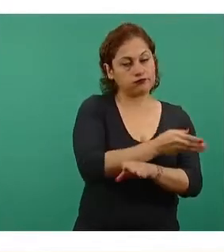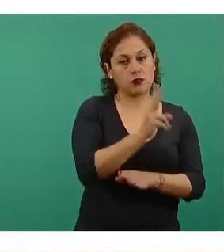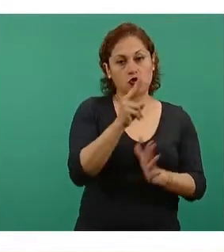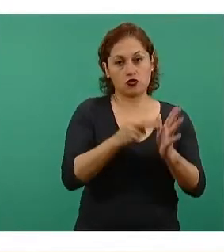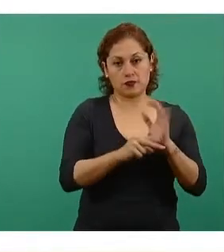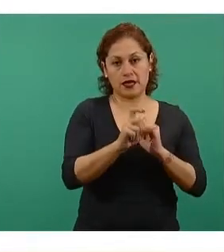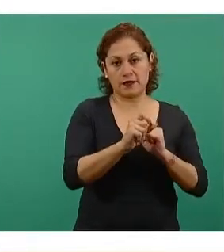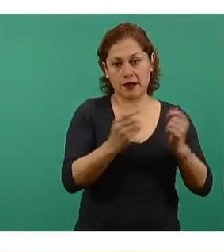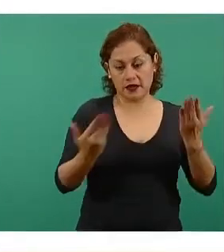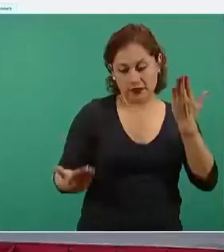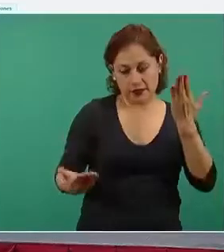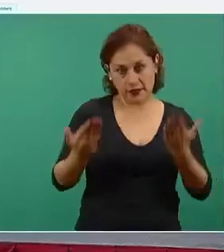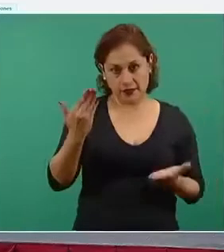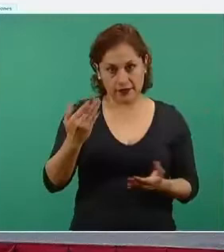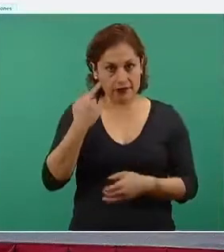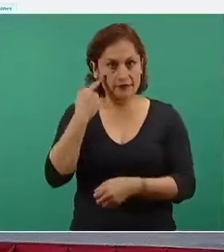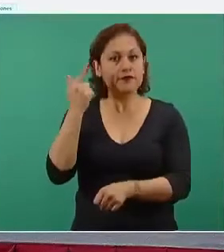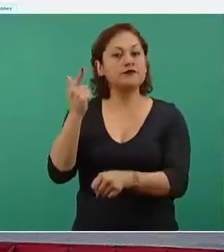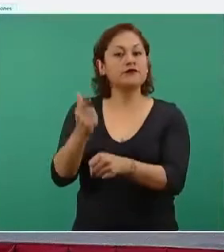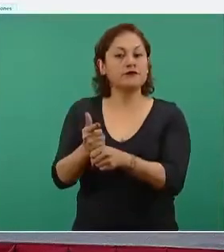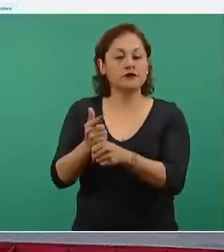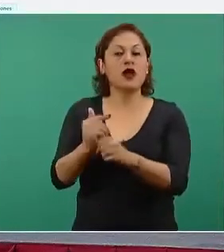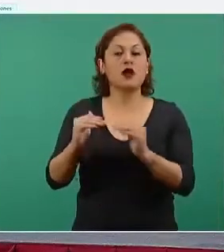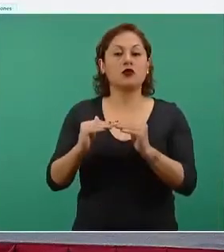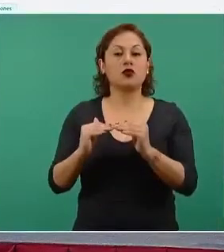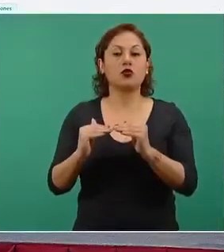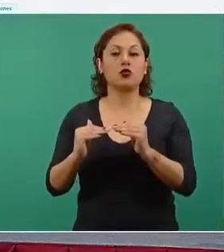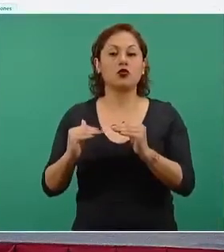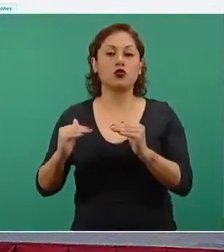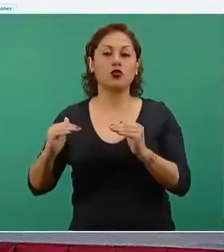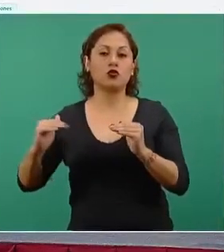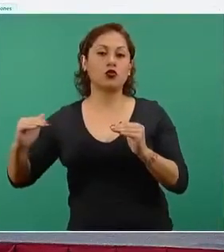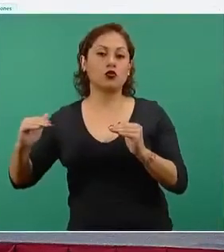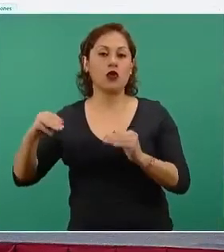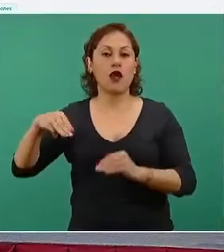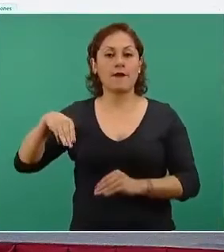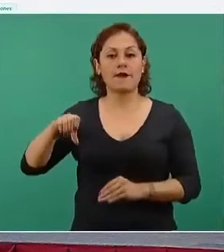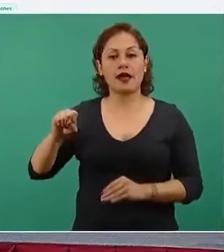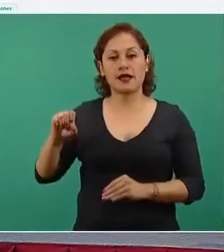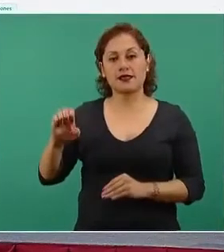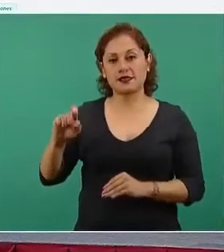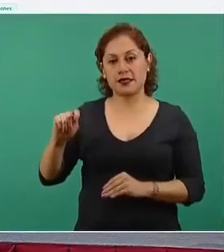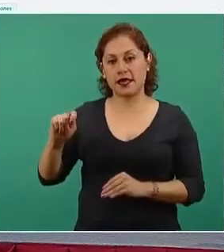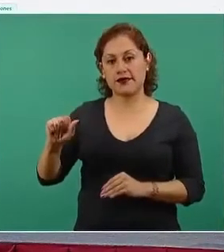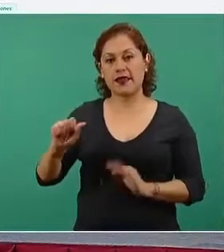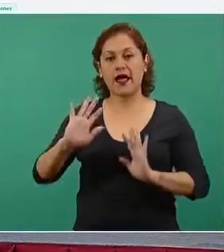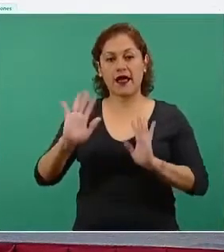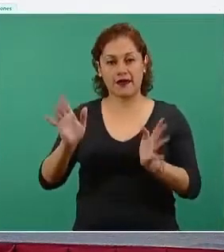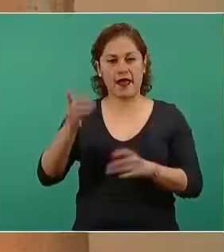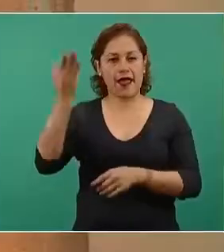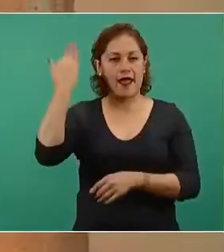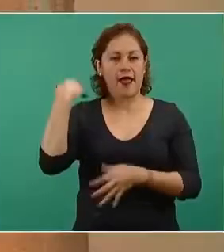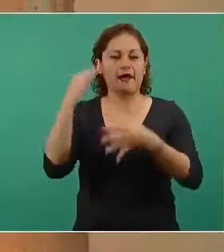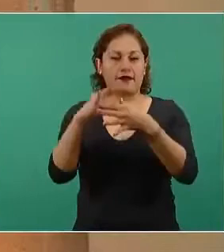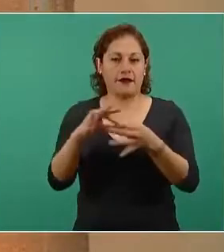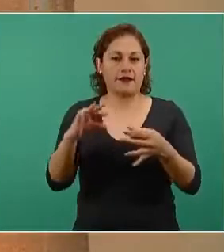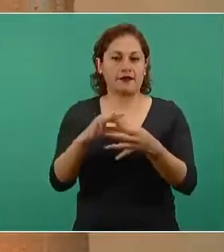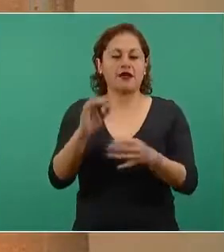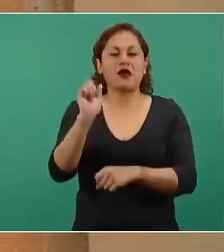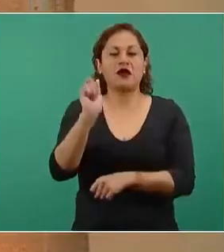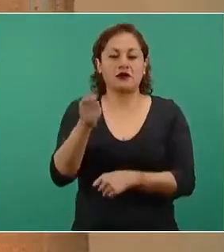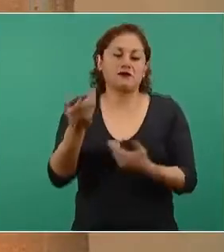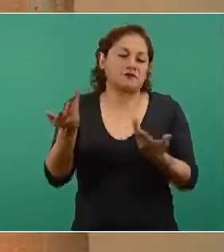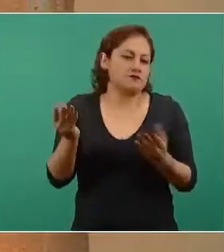pues también identificamos que hay una especie de meseta que ya se ha explicado en conferencias anteriores, que es lo